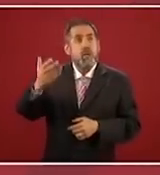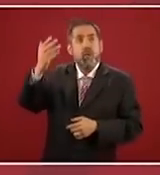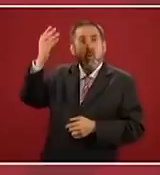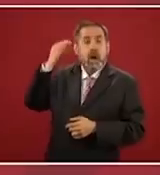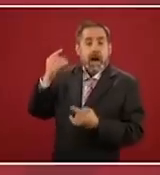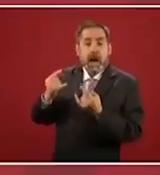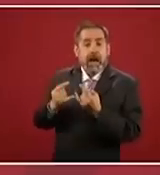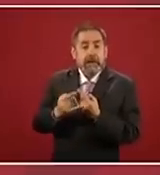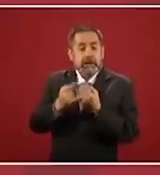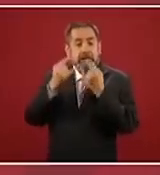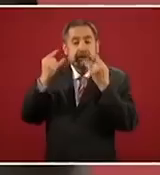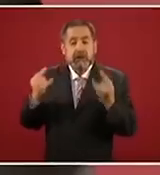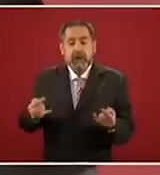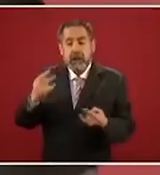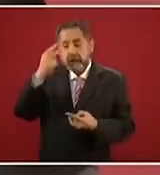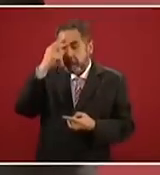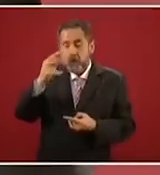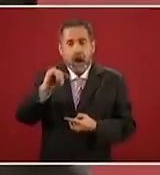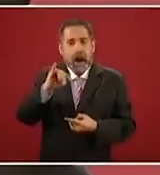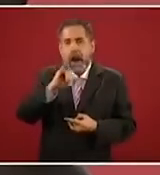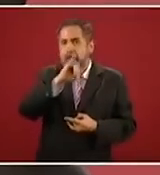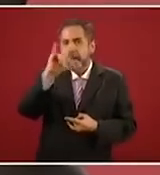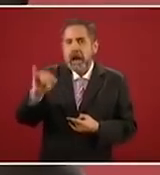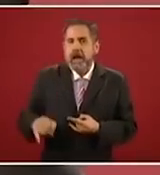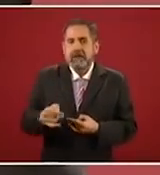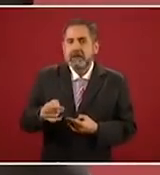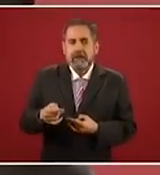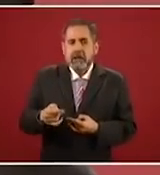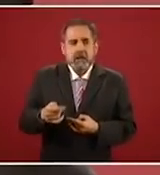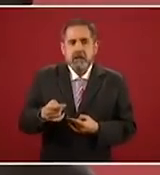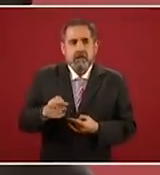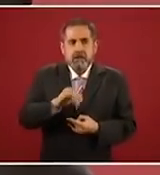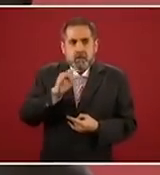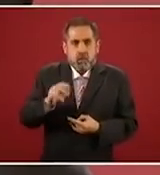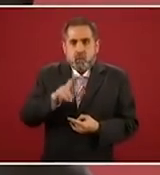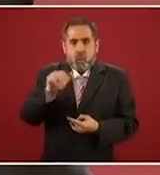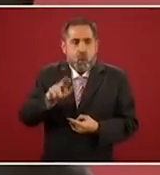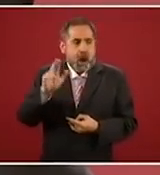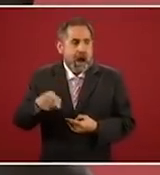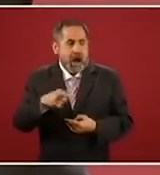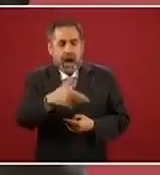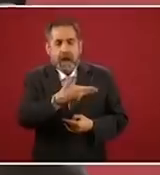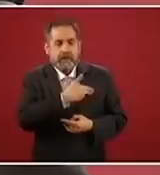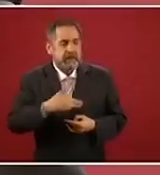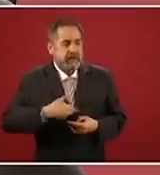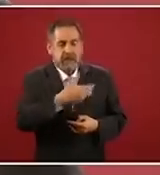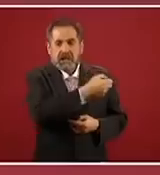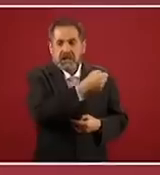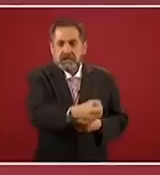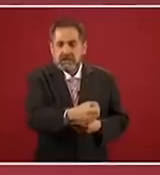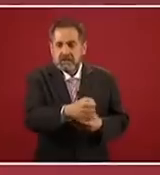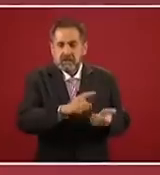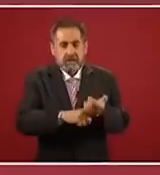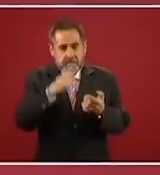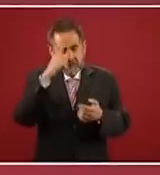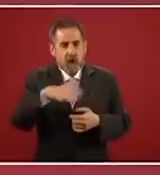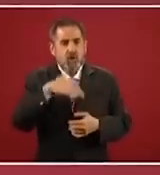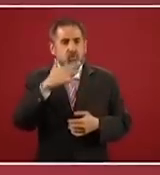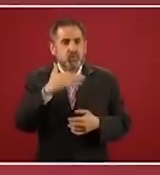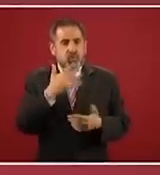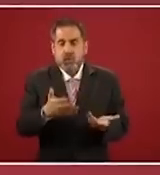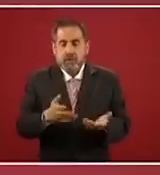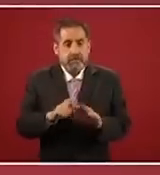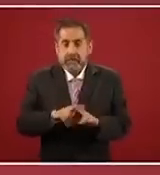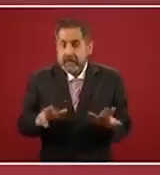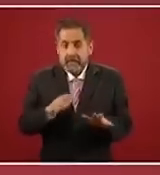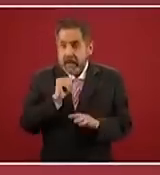de México se ha juzgado a un presidente por corrupción.